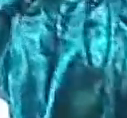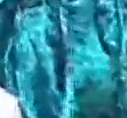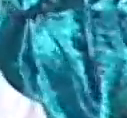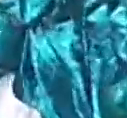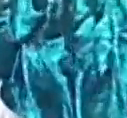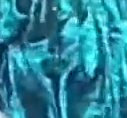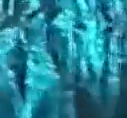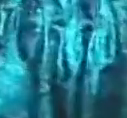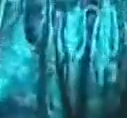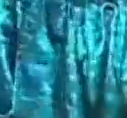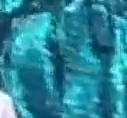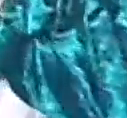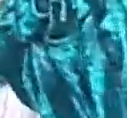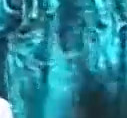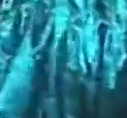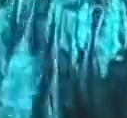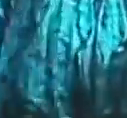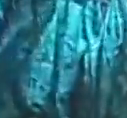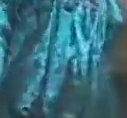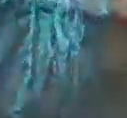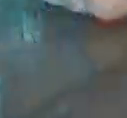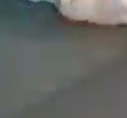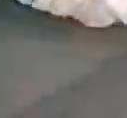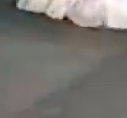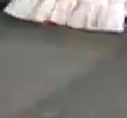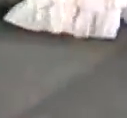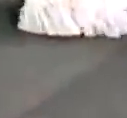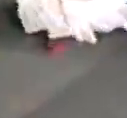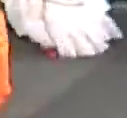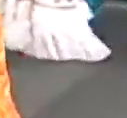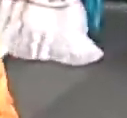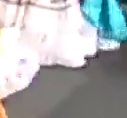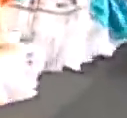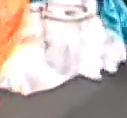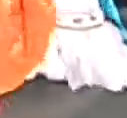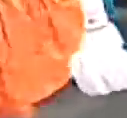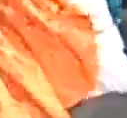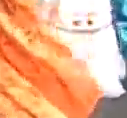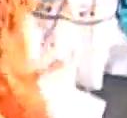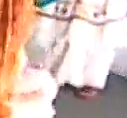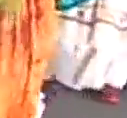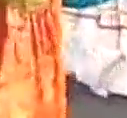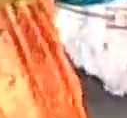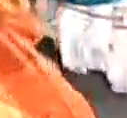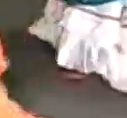Calypso Queen. Isidora, Isidora.